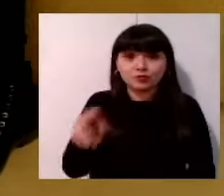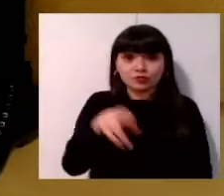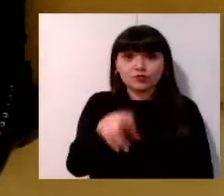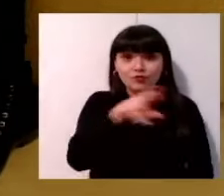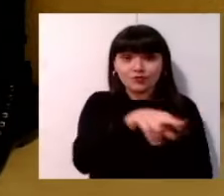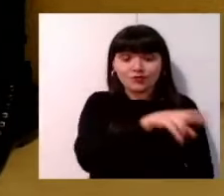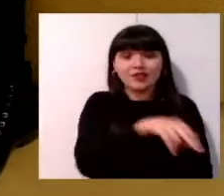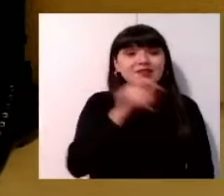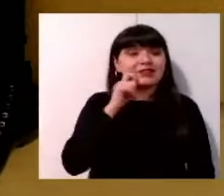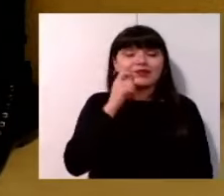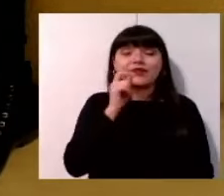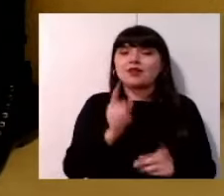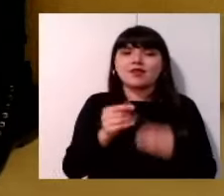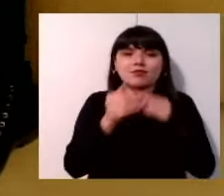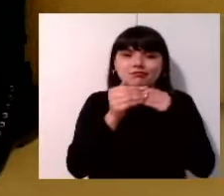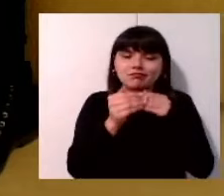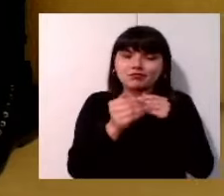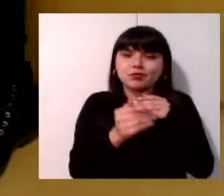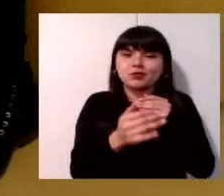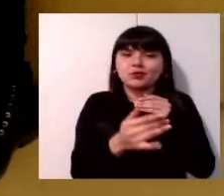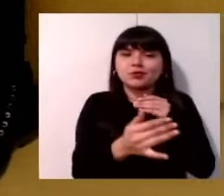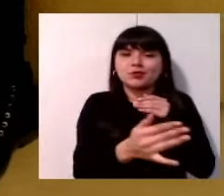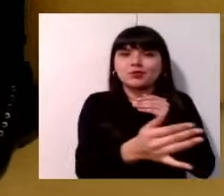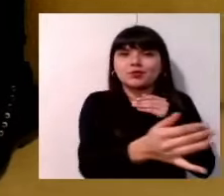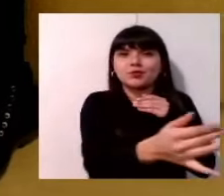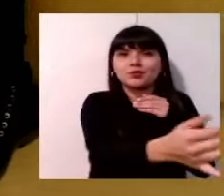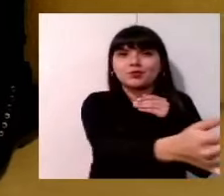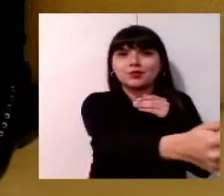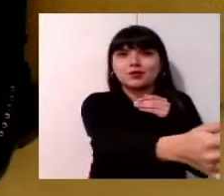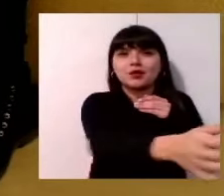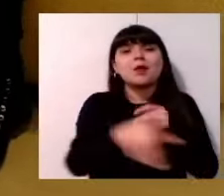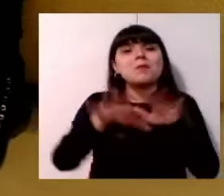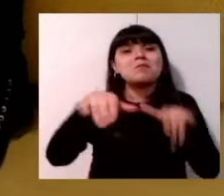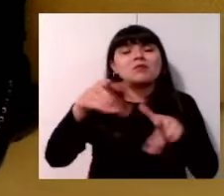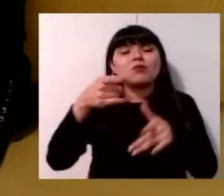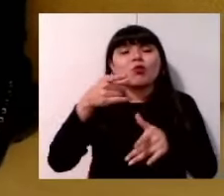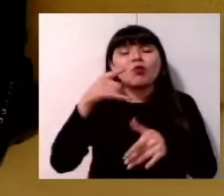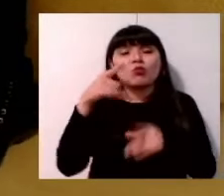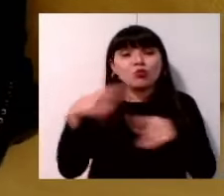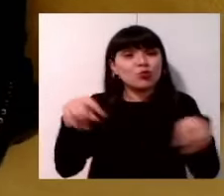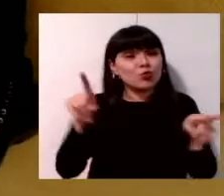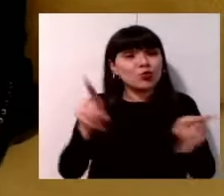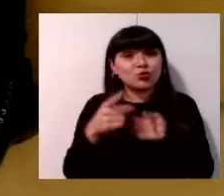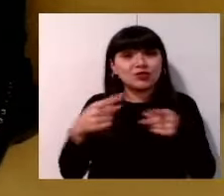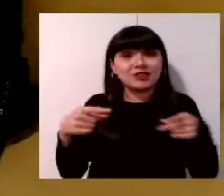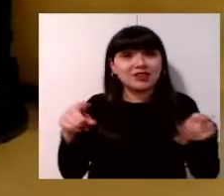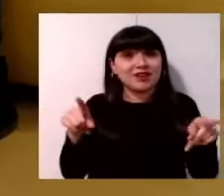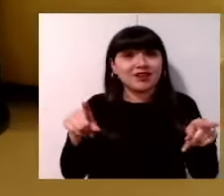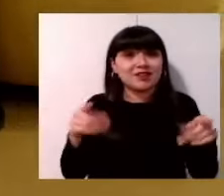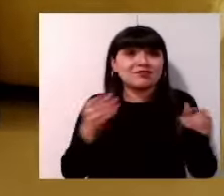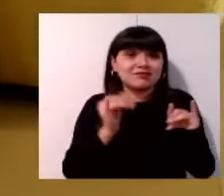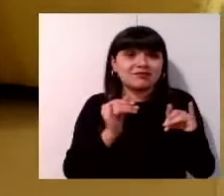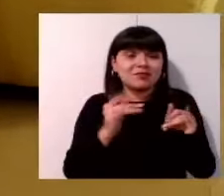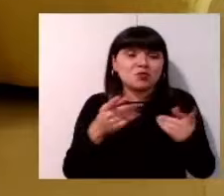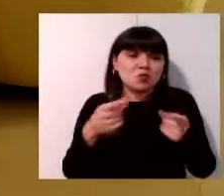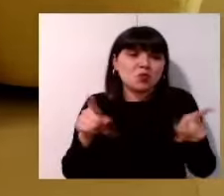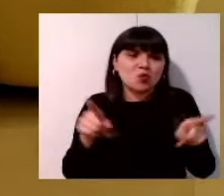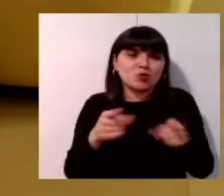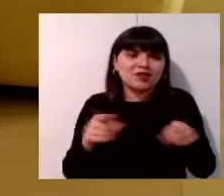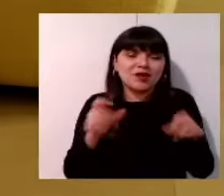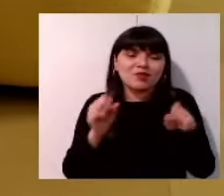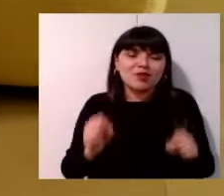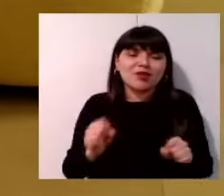tiempo. Y que como la música, que tú nos decías, funciona. Exacto. La música. Ya, o sea, la música también es un buen inductor que tú lo